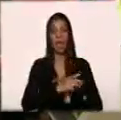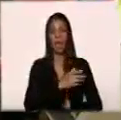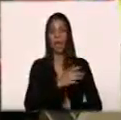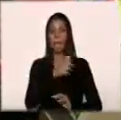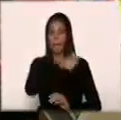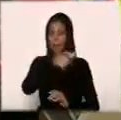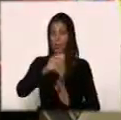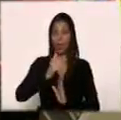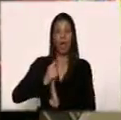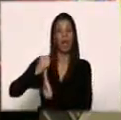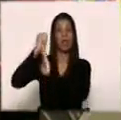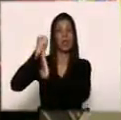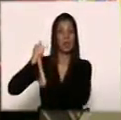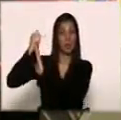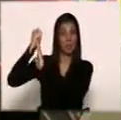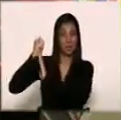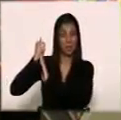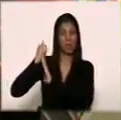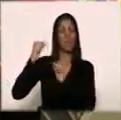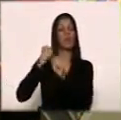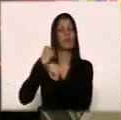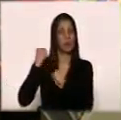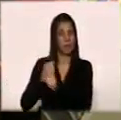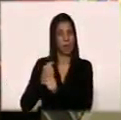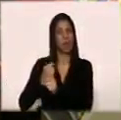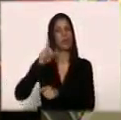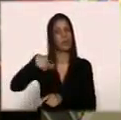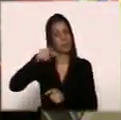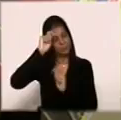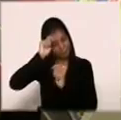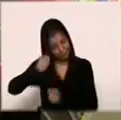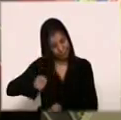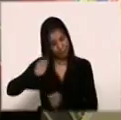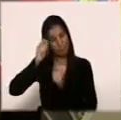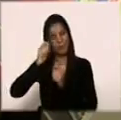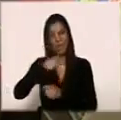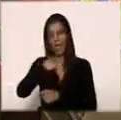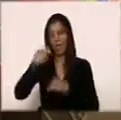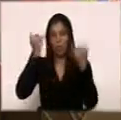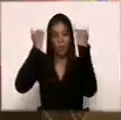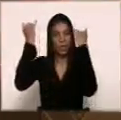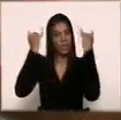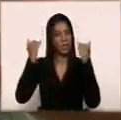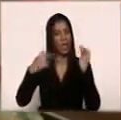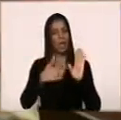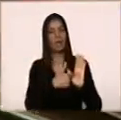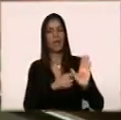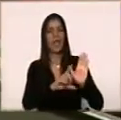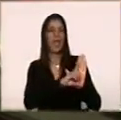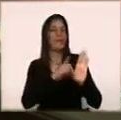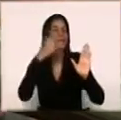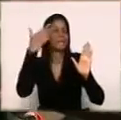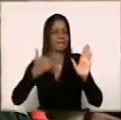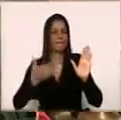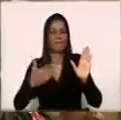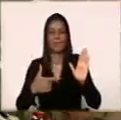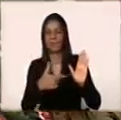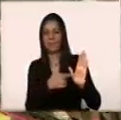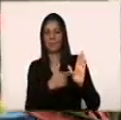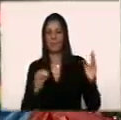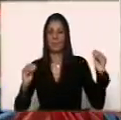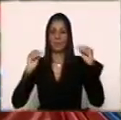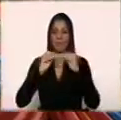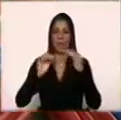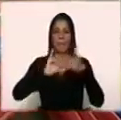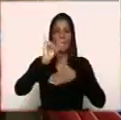de los diferentes estados que también aportaron. esta ley está enmarcada del plan de